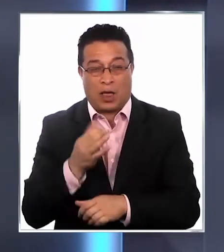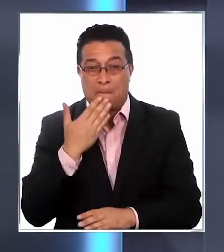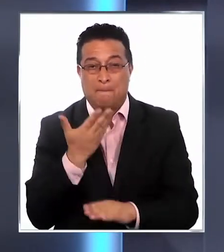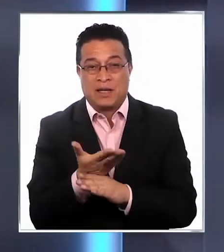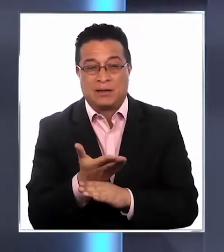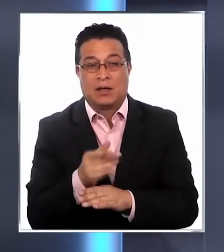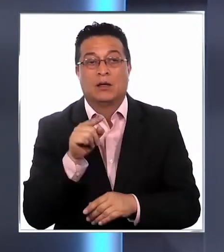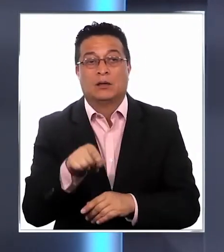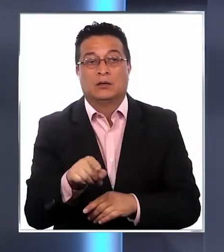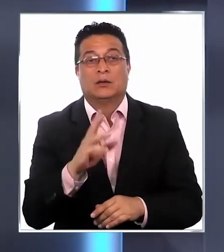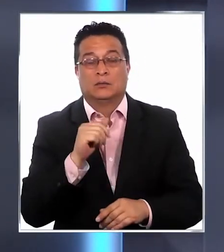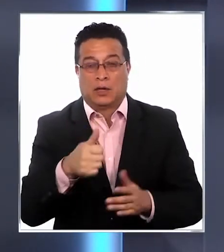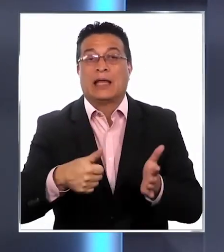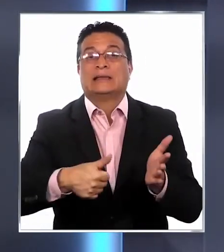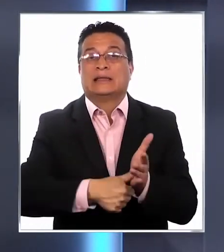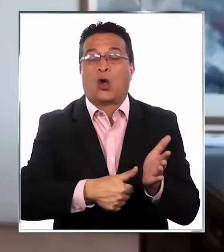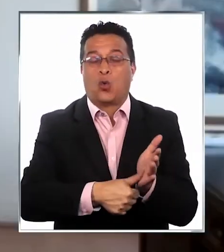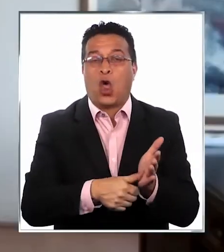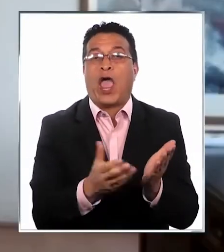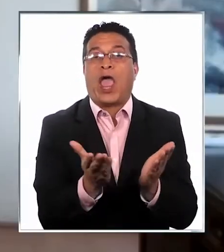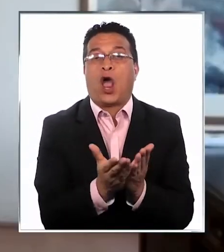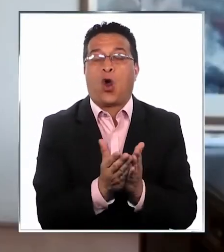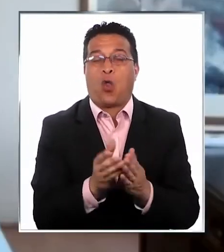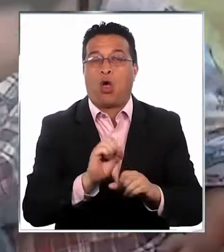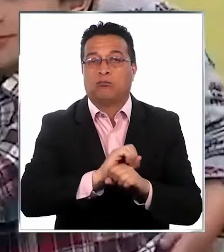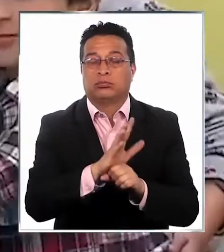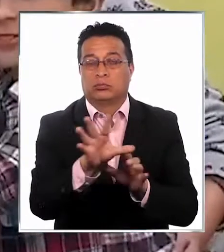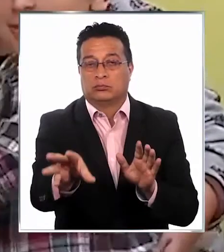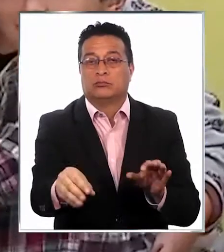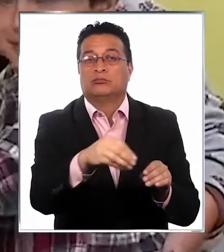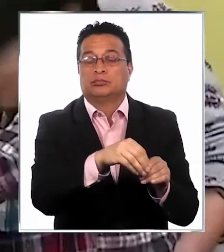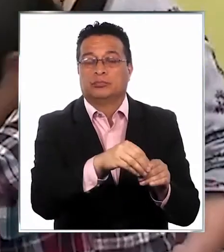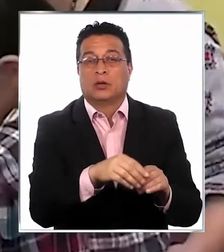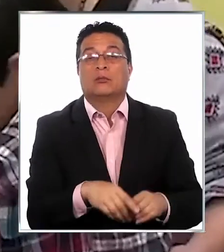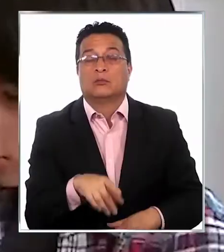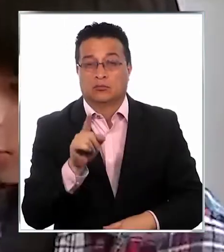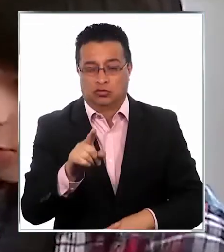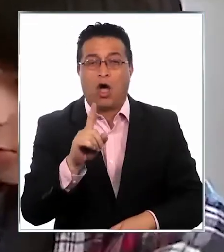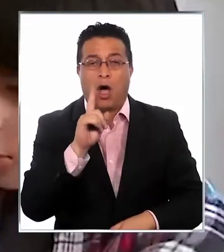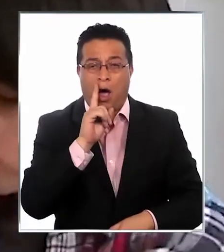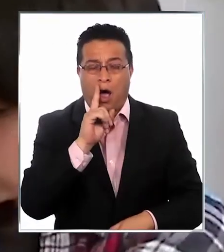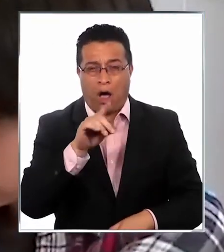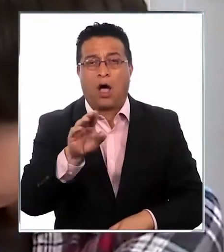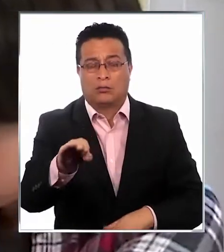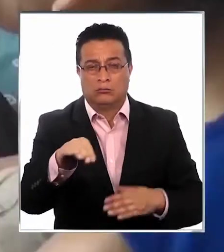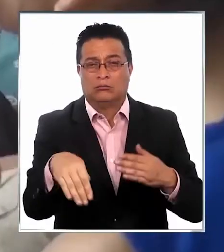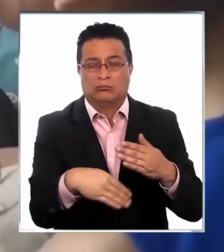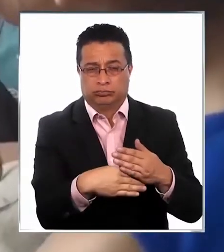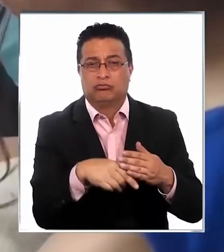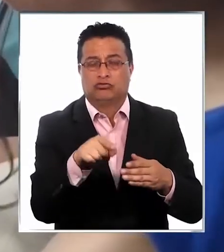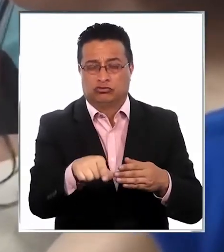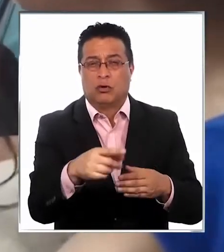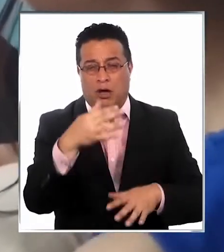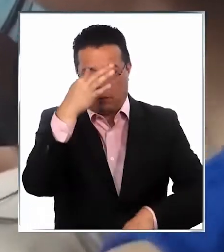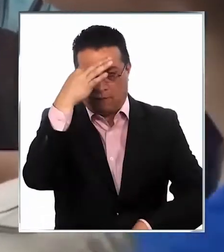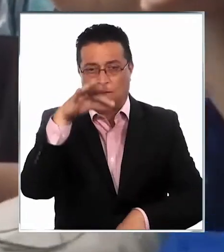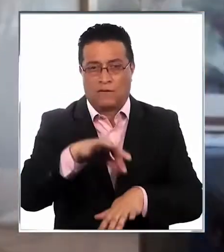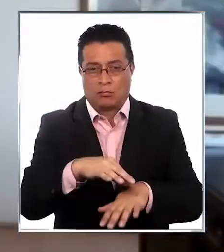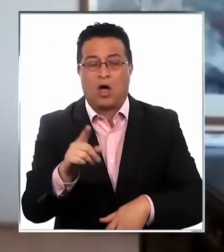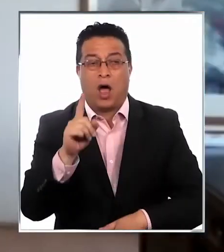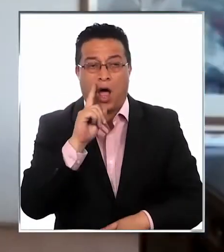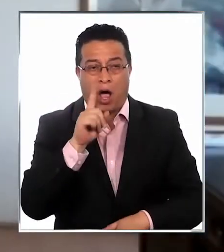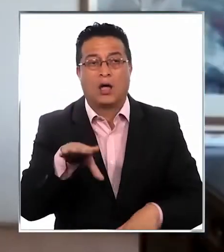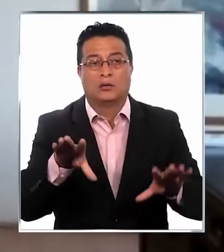cobertura en el seguro escolar del COVID-19. De hecho, está cubierta la enfermedad COVID en